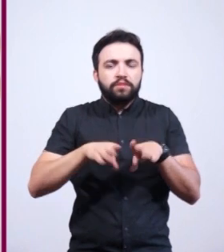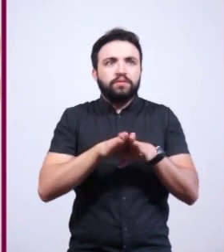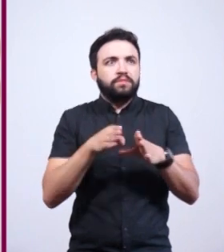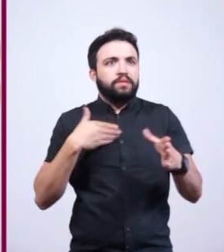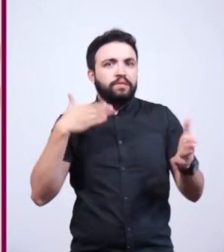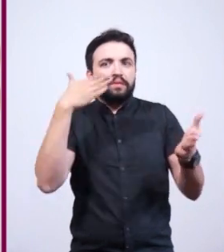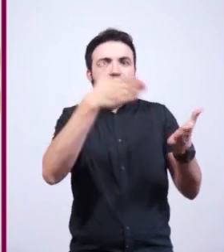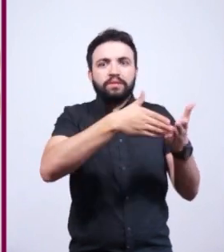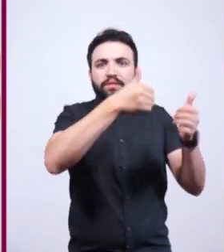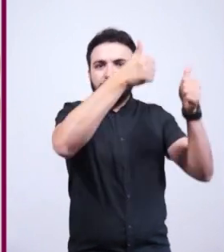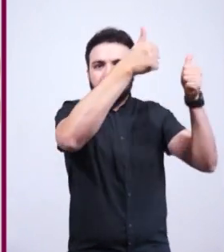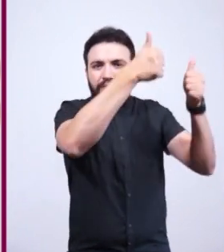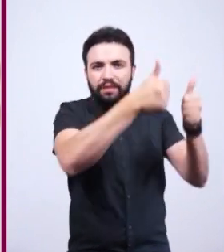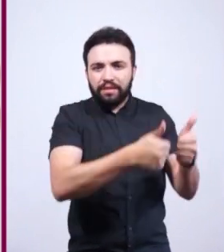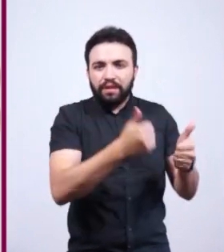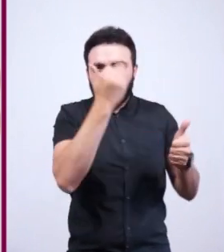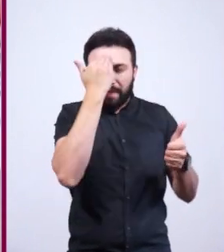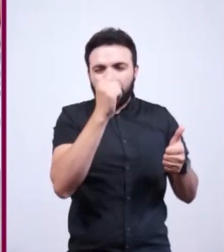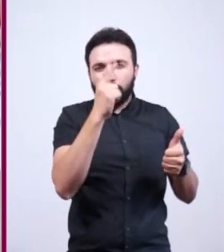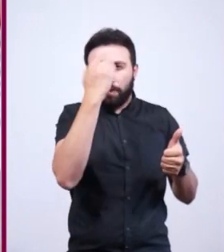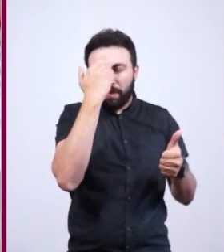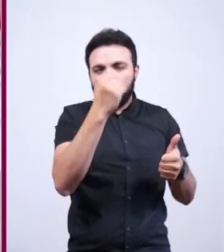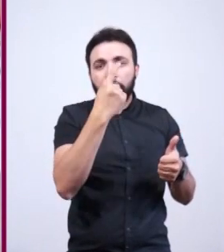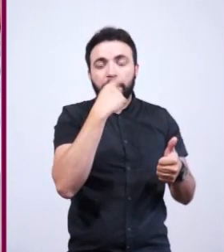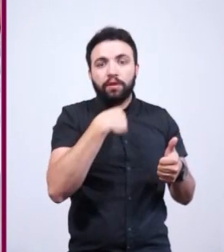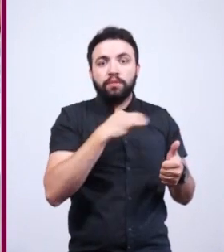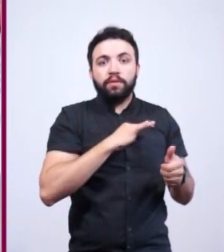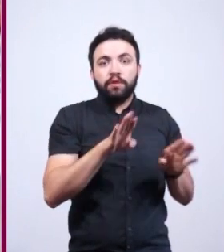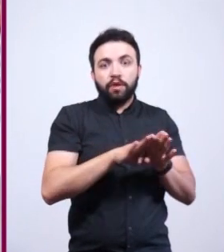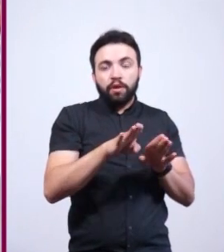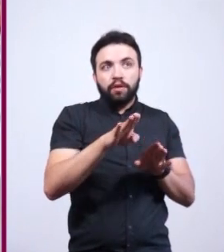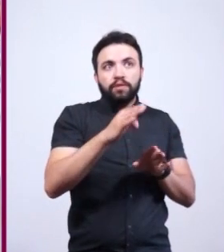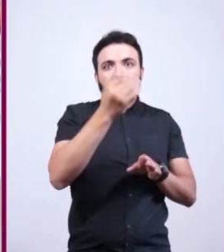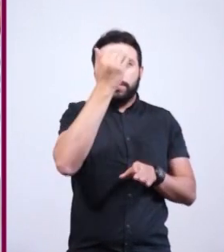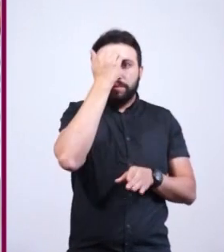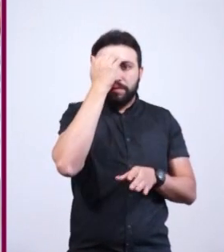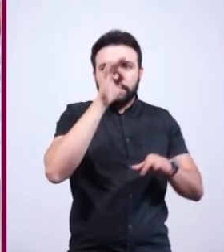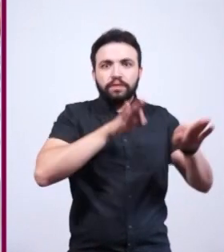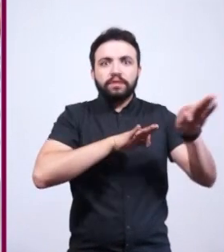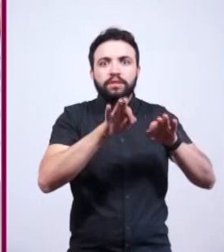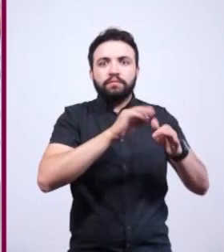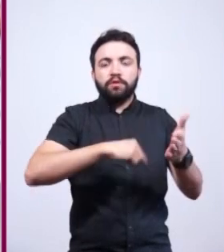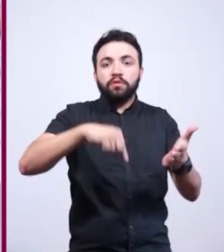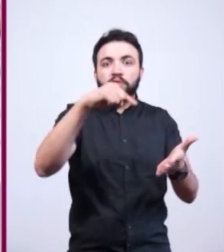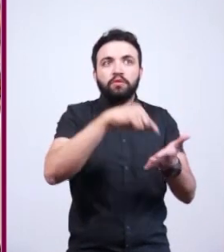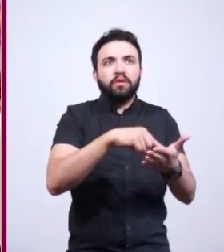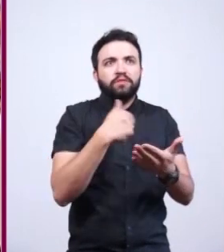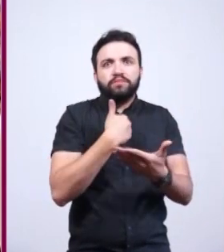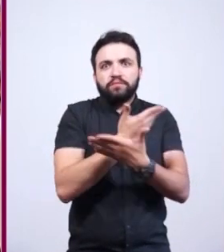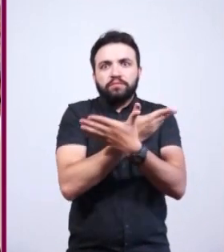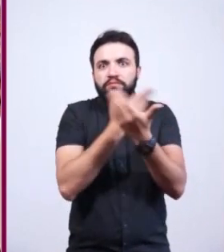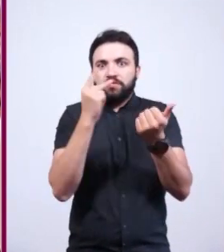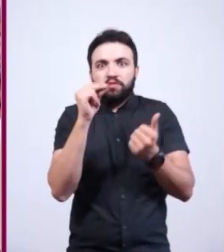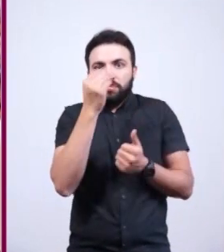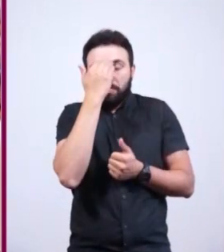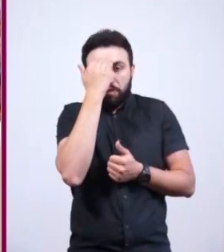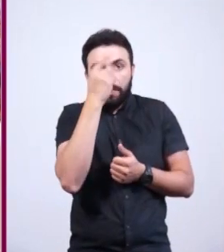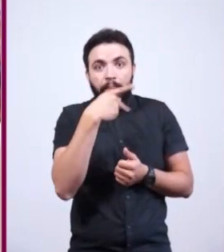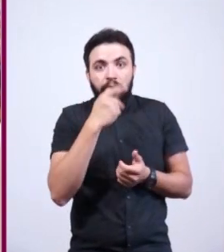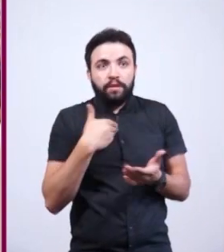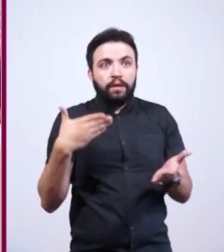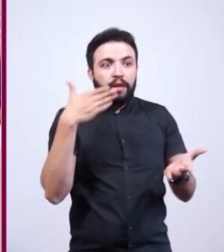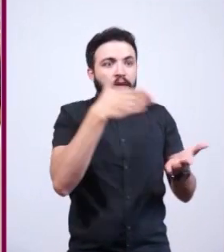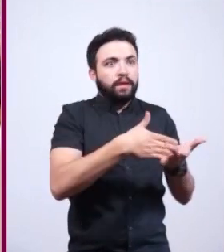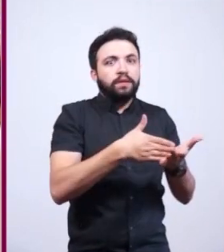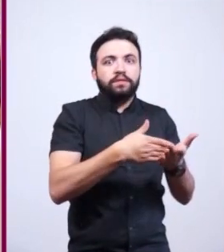la intención de poder trabajar en movimiento en lugares no familiares, pero sí creo